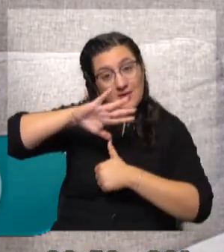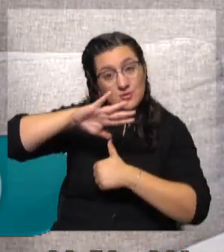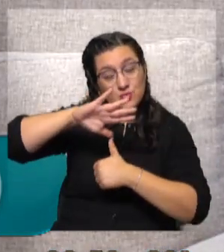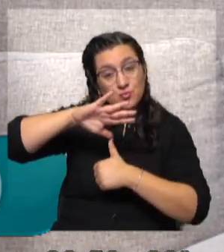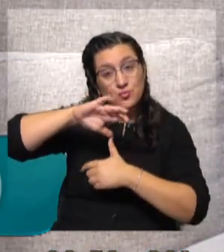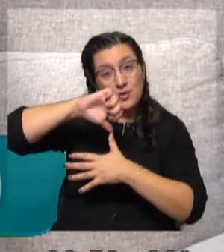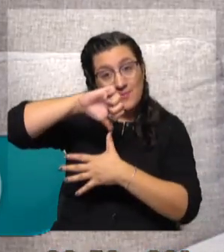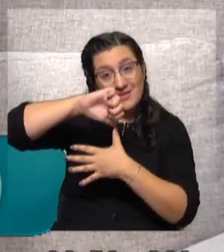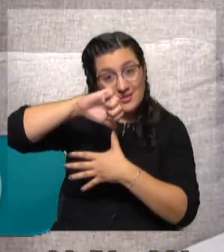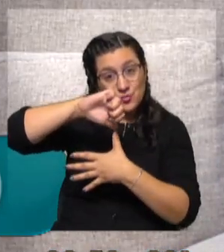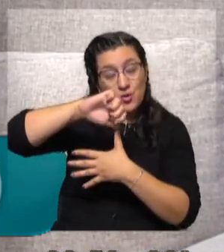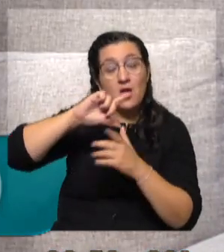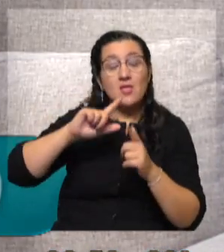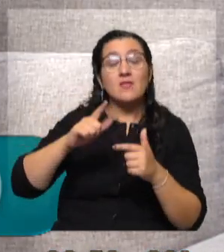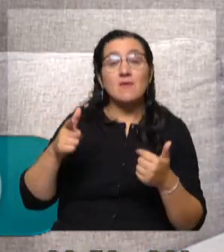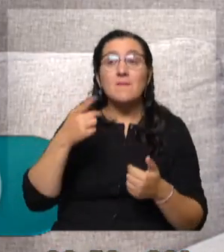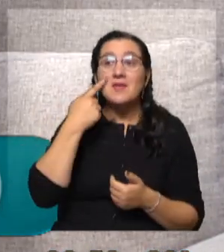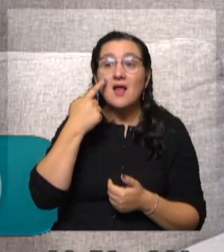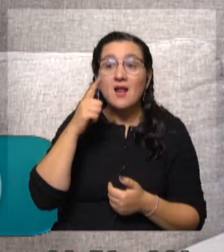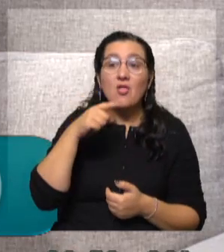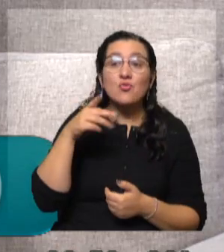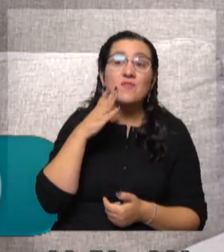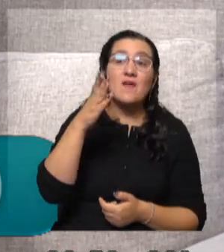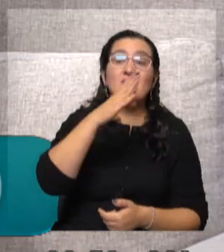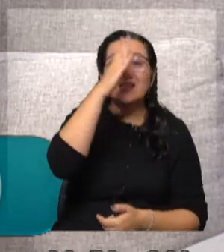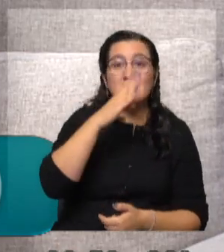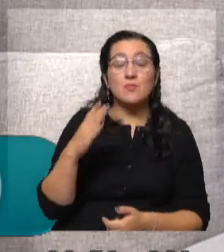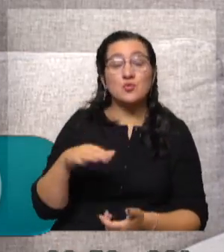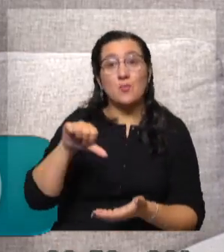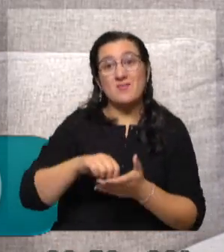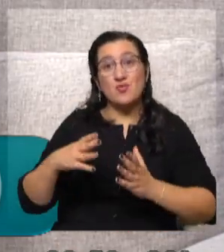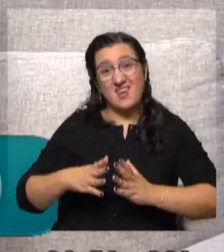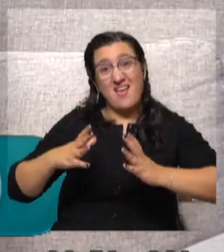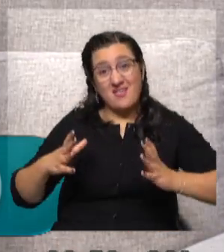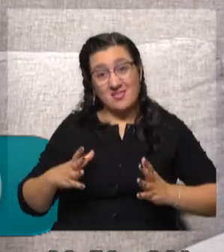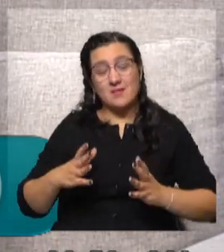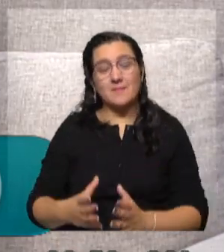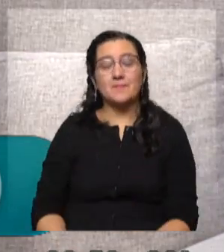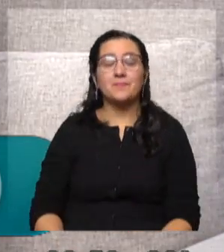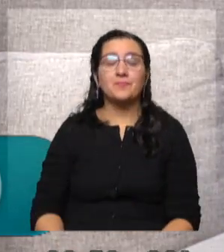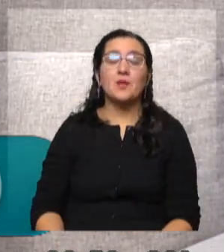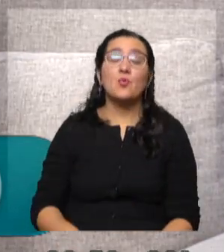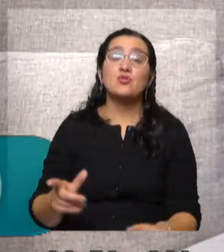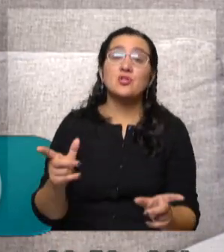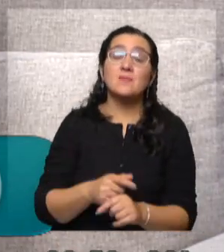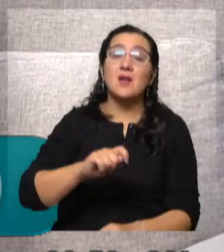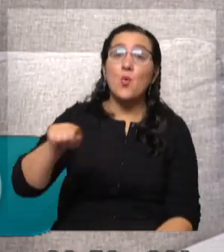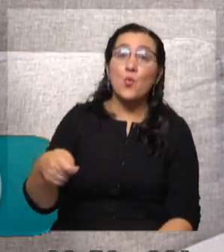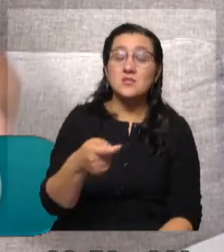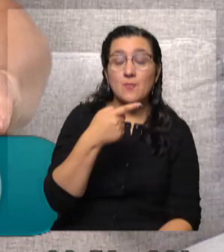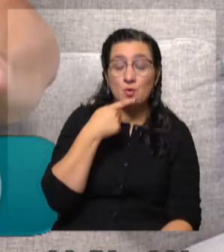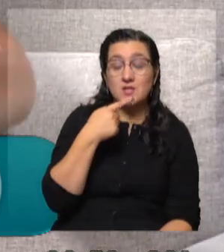claro que cuando se genera el golpe El golpe parlamentario adil mar rusev el lo que fue el juicio político y finalmente el